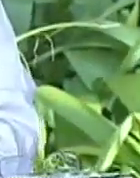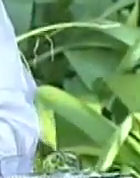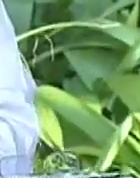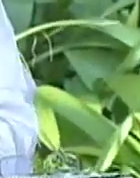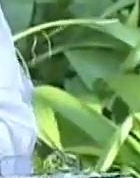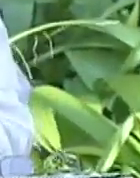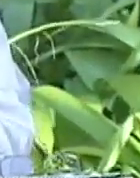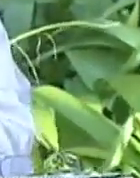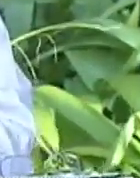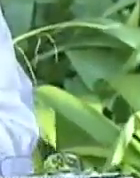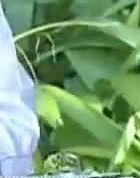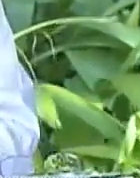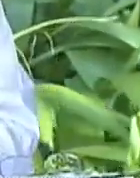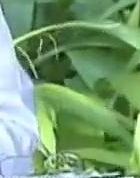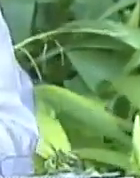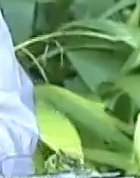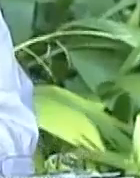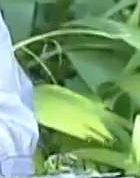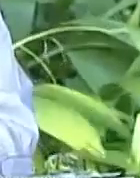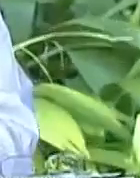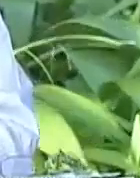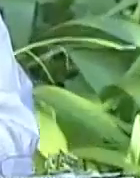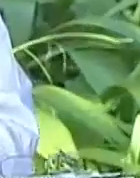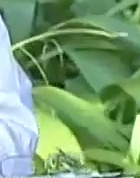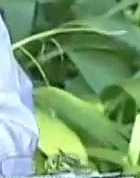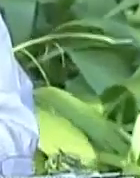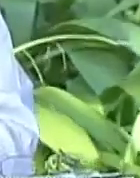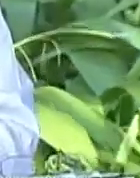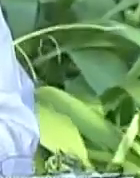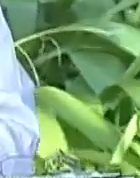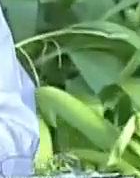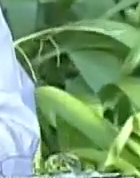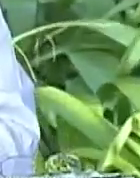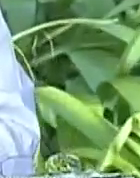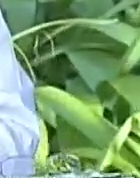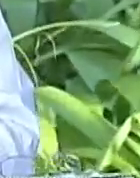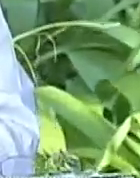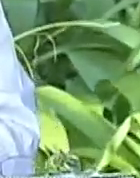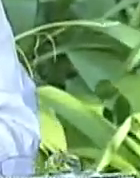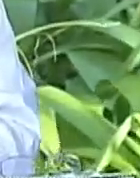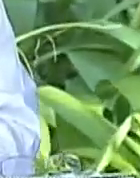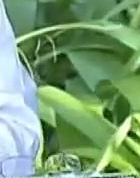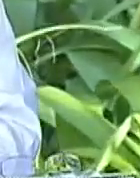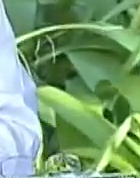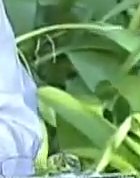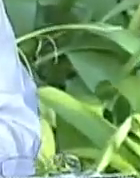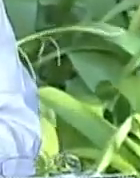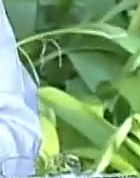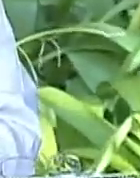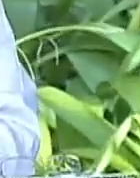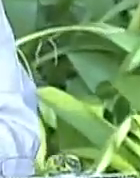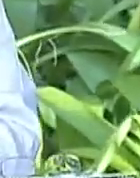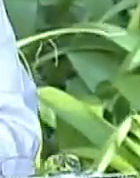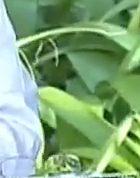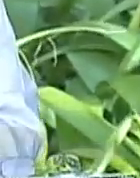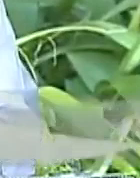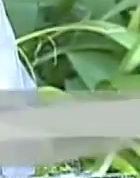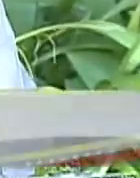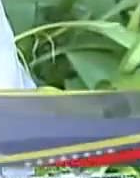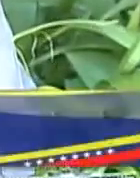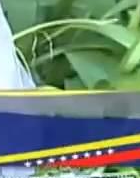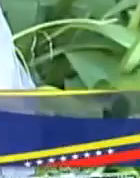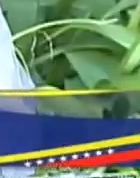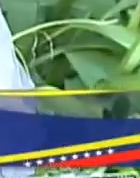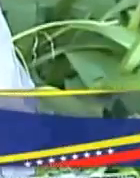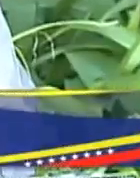canto y con la alegría. Mi saludo a Maranta y a su voz, a Fabiola José,